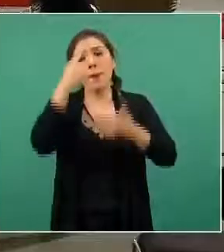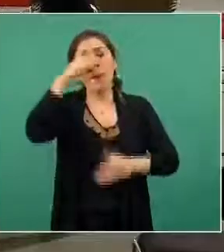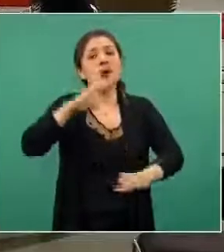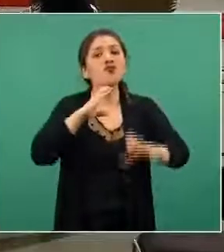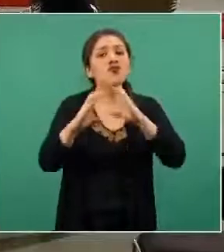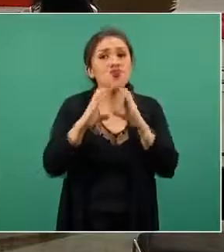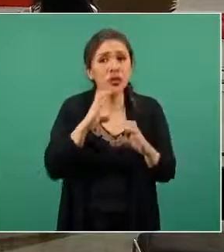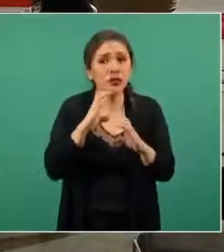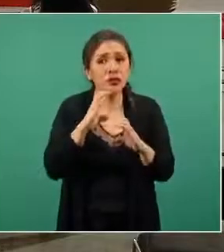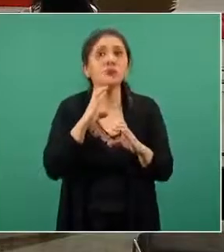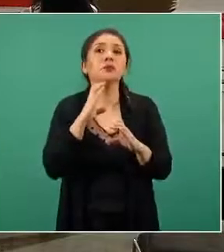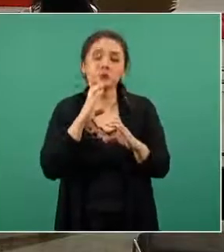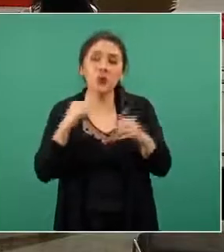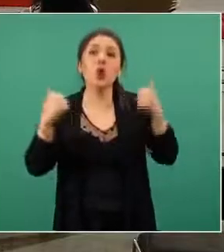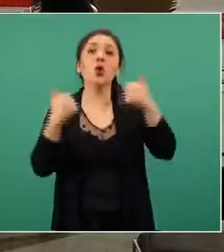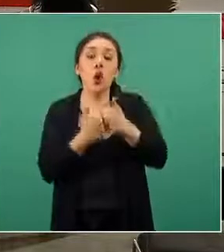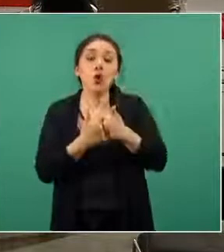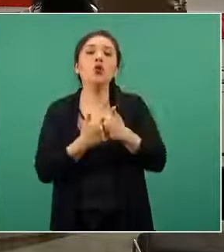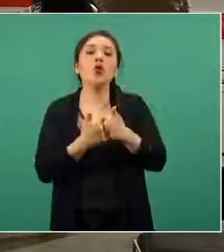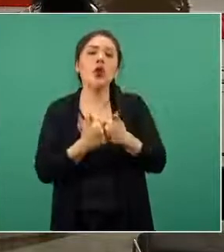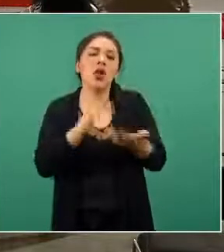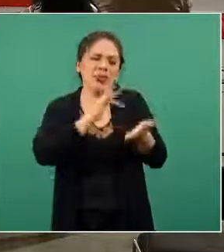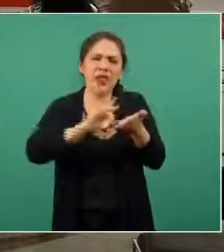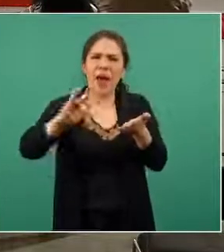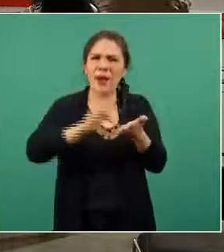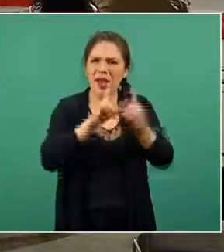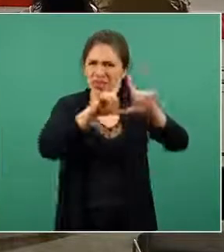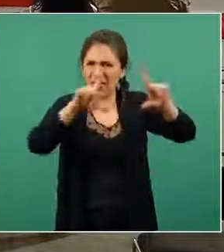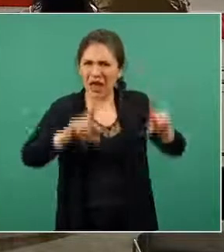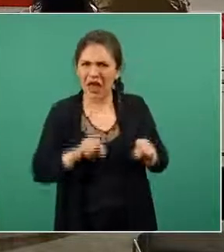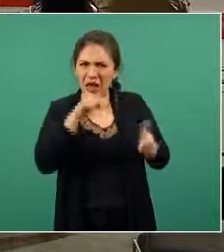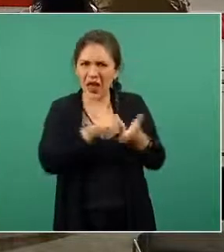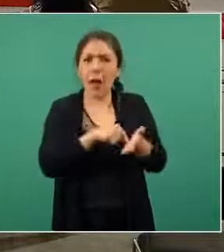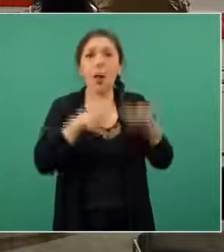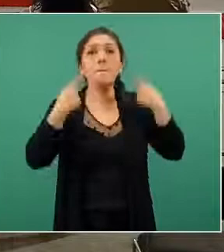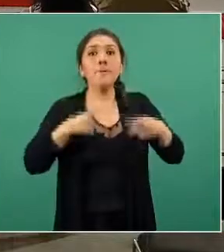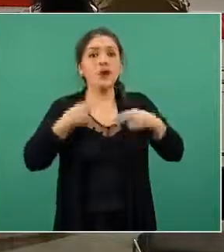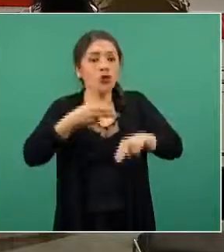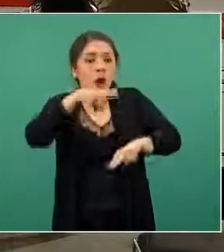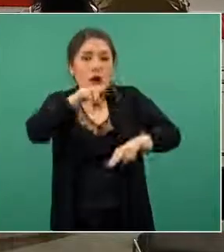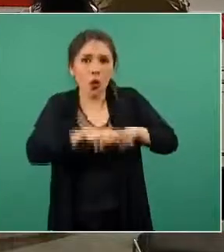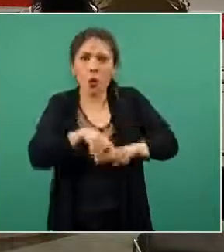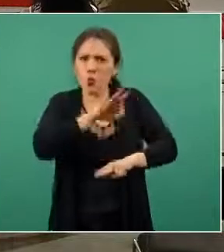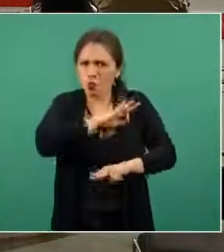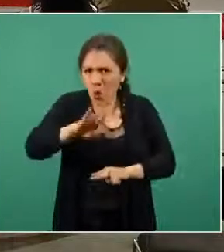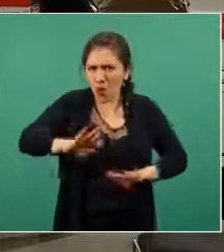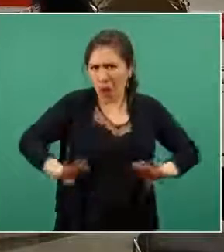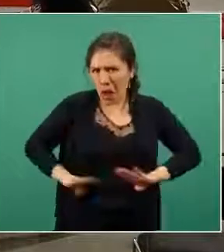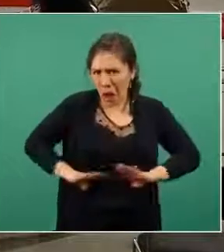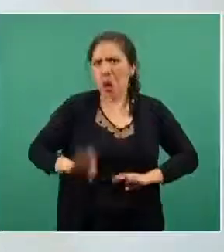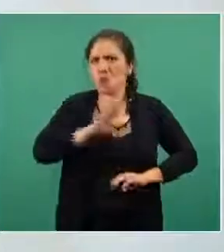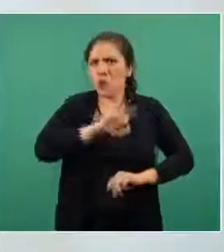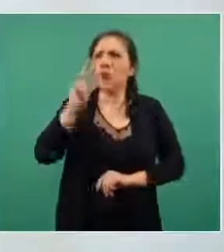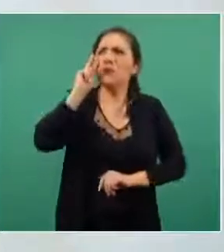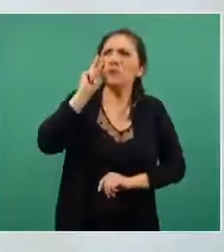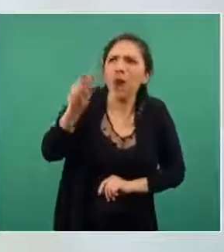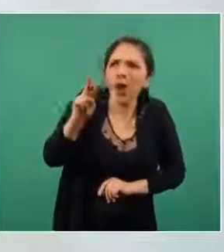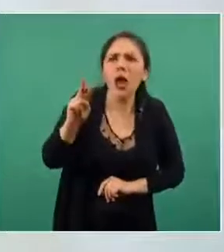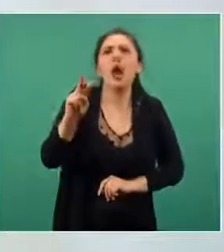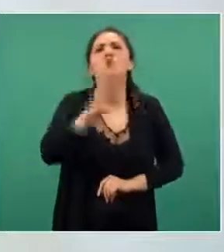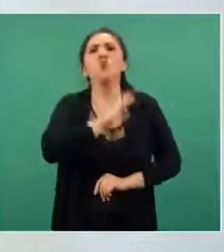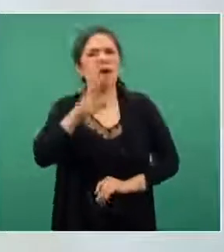comunicación en donde con el uso de una tableta el paciente que está en condiciones de poder ver, de